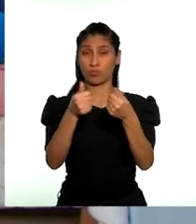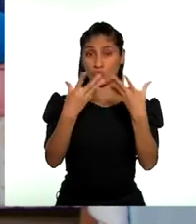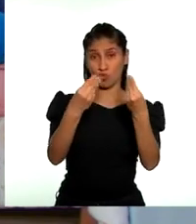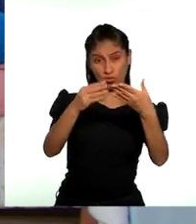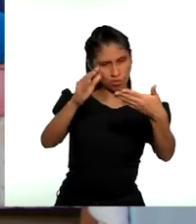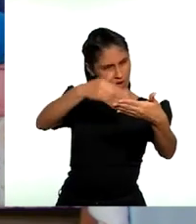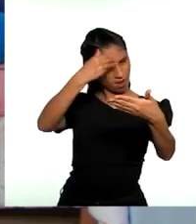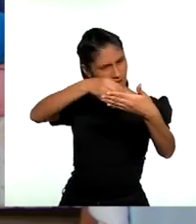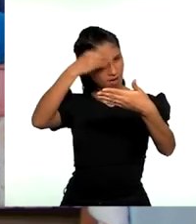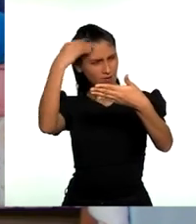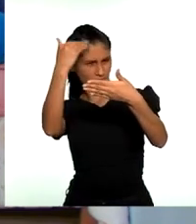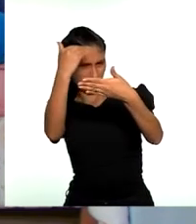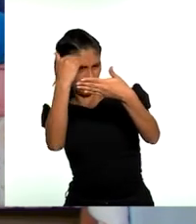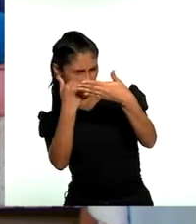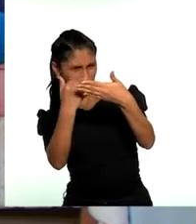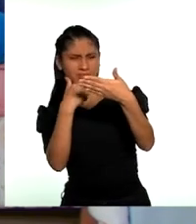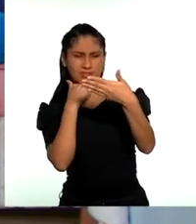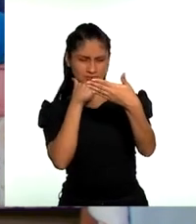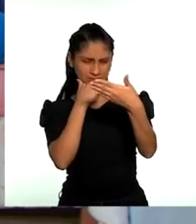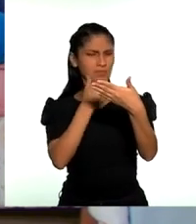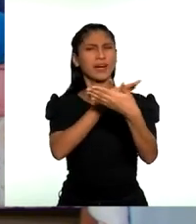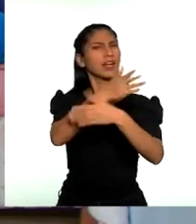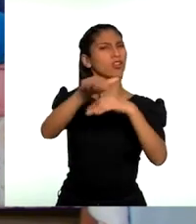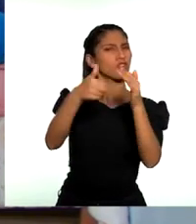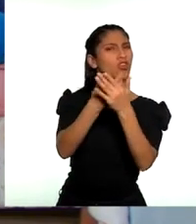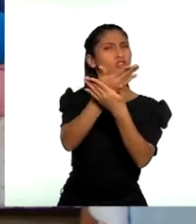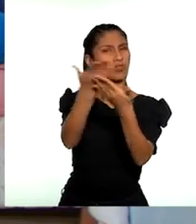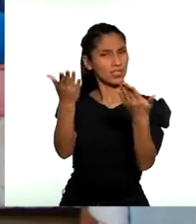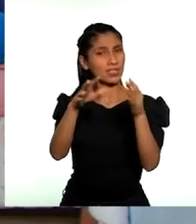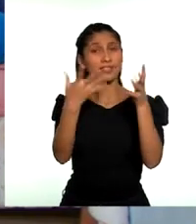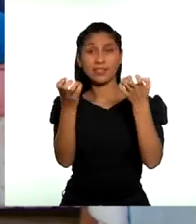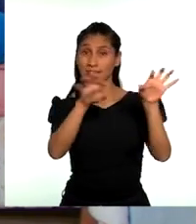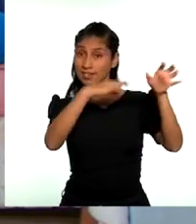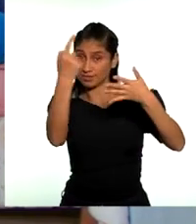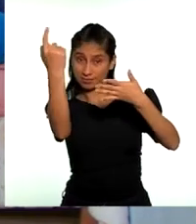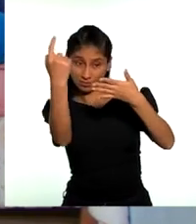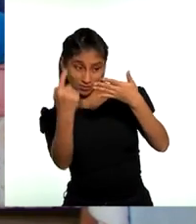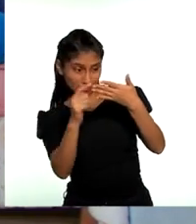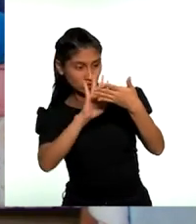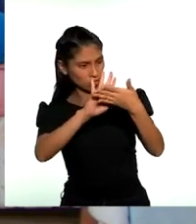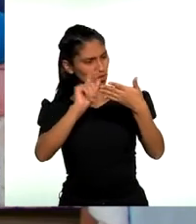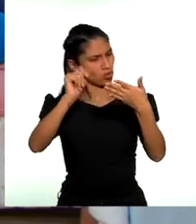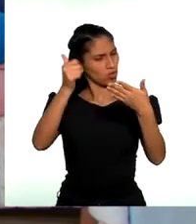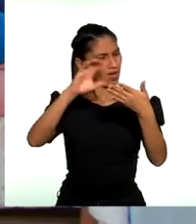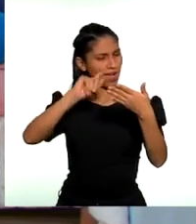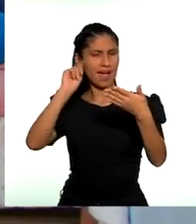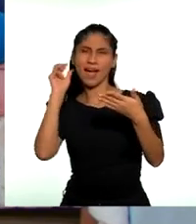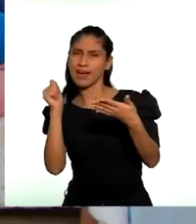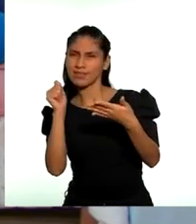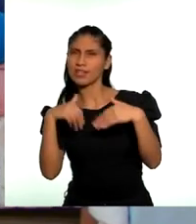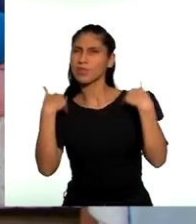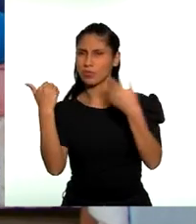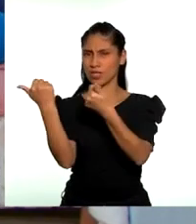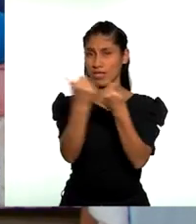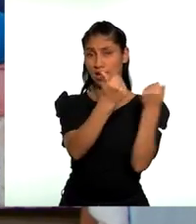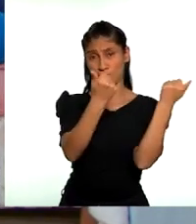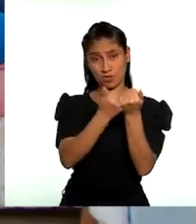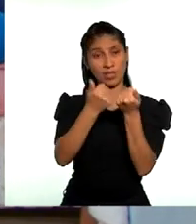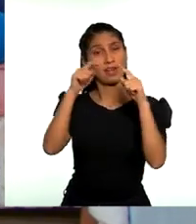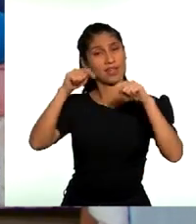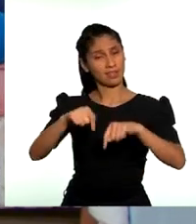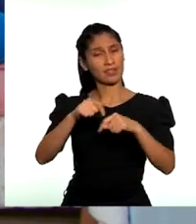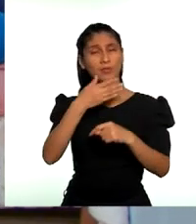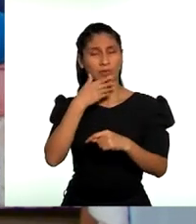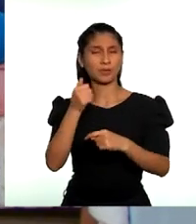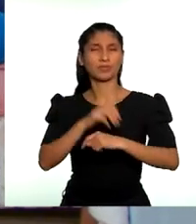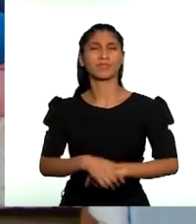todos aquellos que van a realizar su acta de compromiso de acciones que contribuyan a una mejor nación. Si me quedo